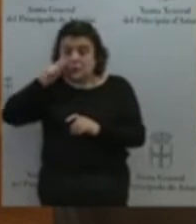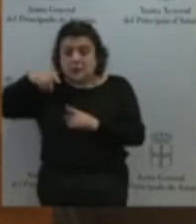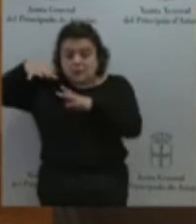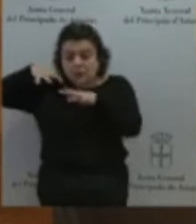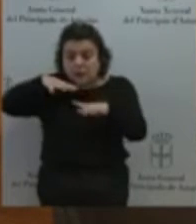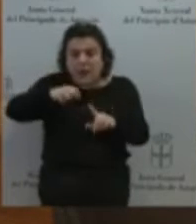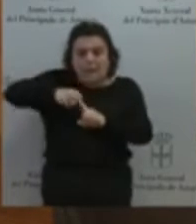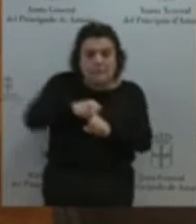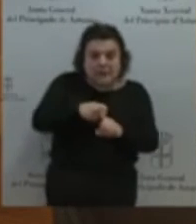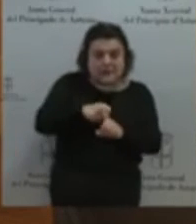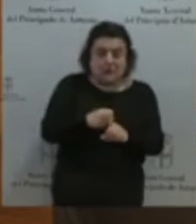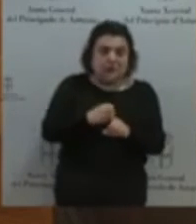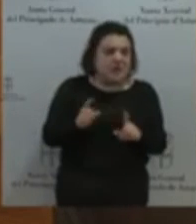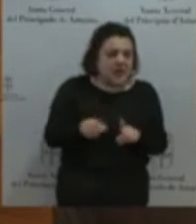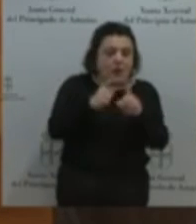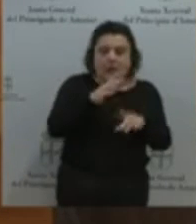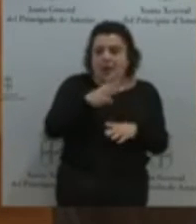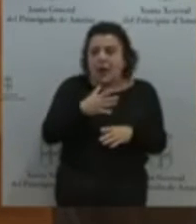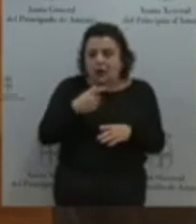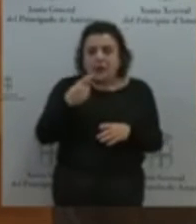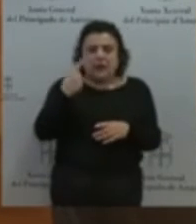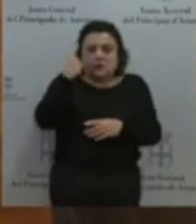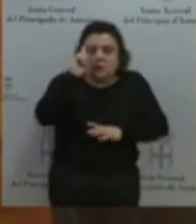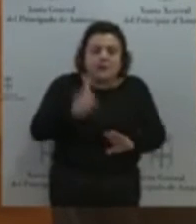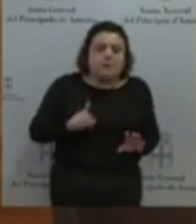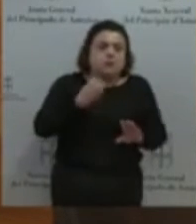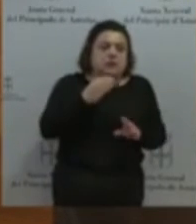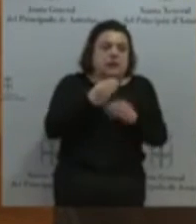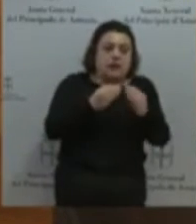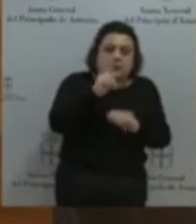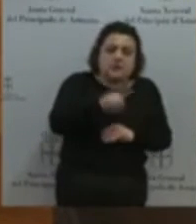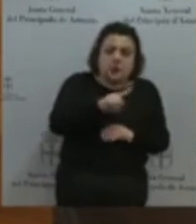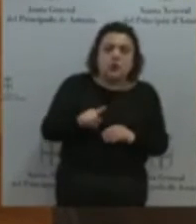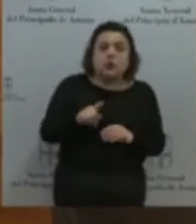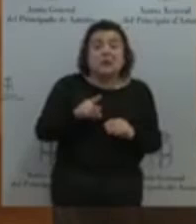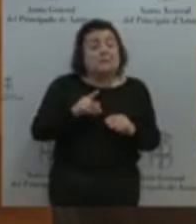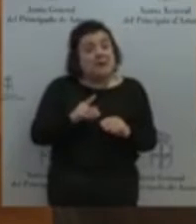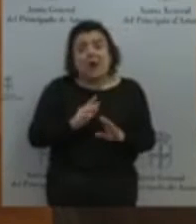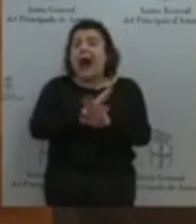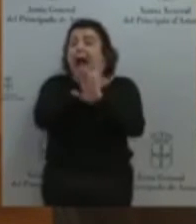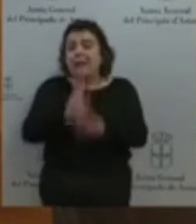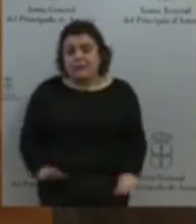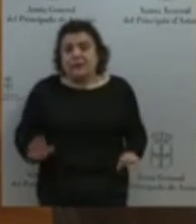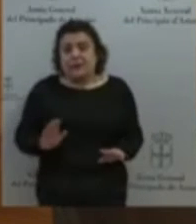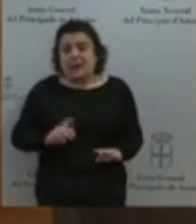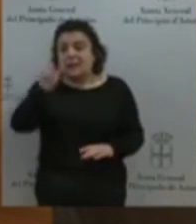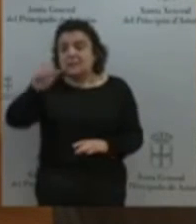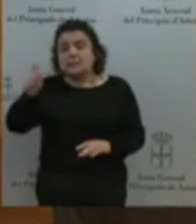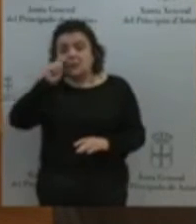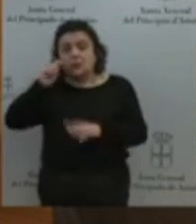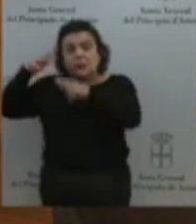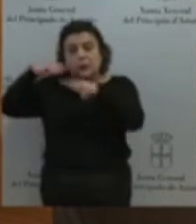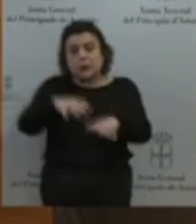suceda así, acaban redundando de un modo u otro en el mantenimiento de las redes hídricas cotidianas, etcétera,